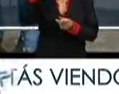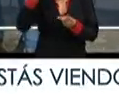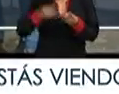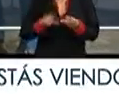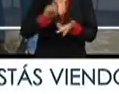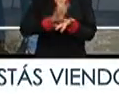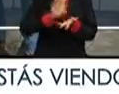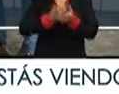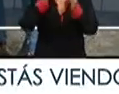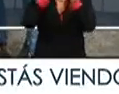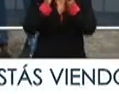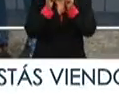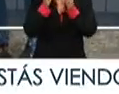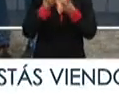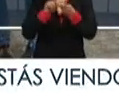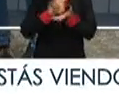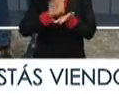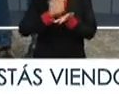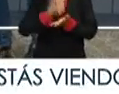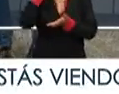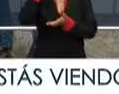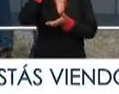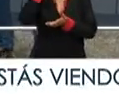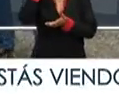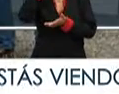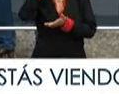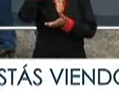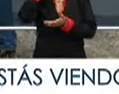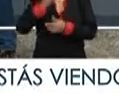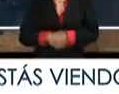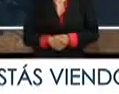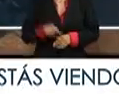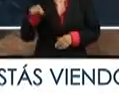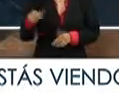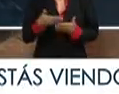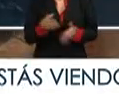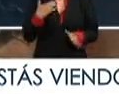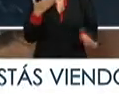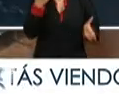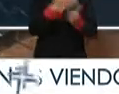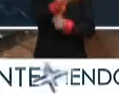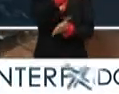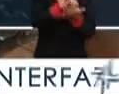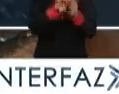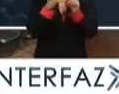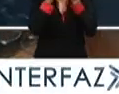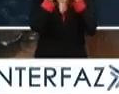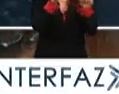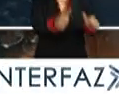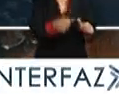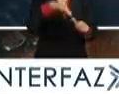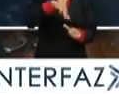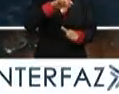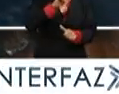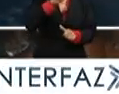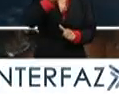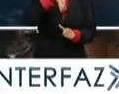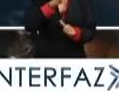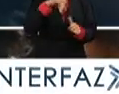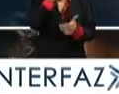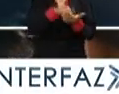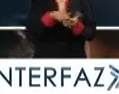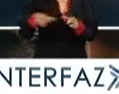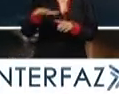auditiva, discapacidad visual y discapacidad intelectual. En este caso estuve en el centro de atención múltiple